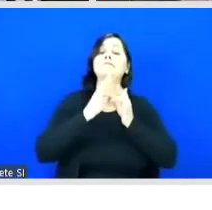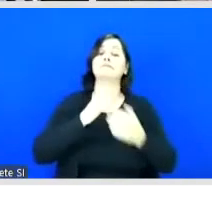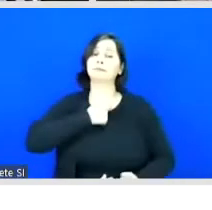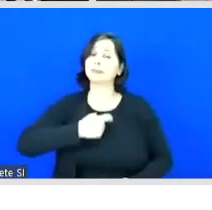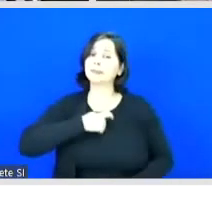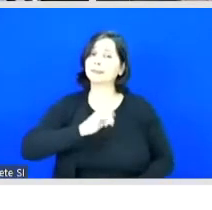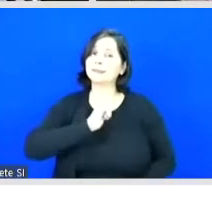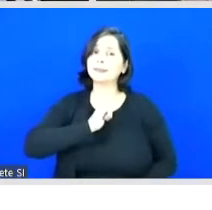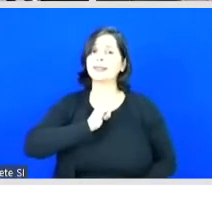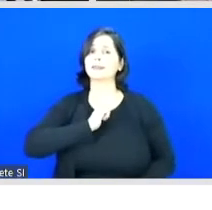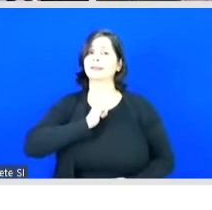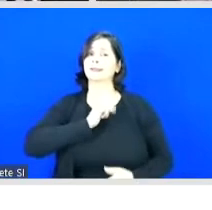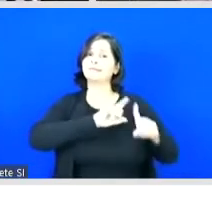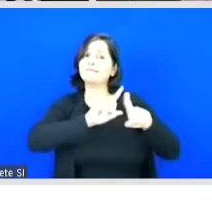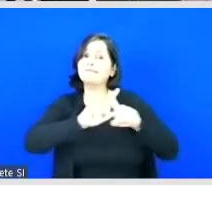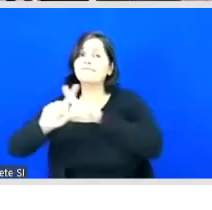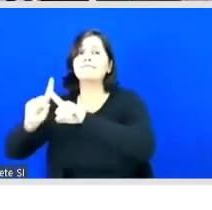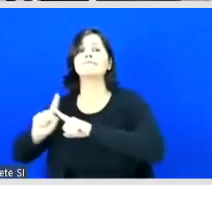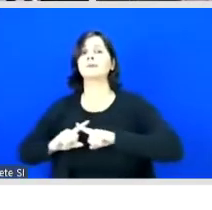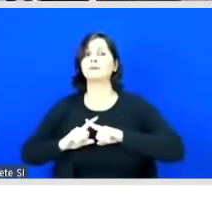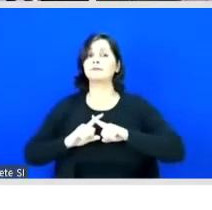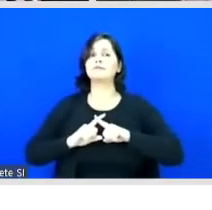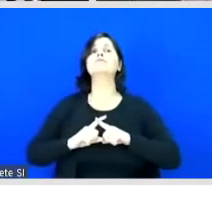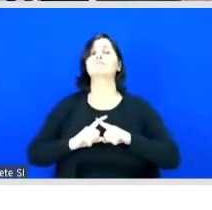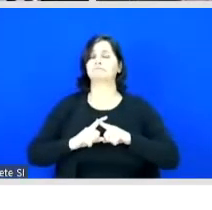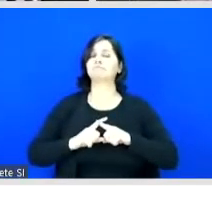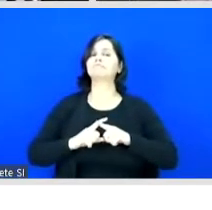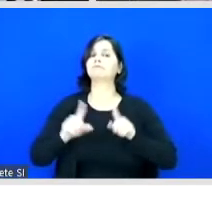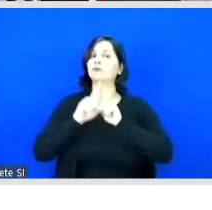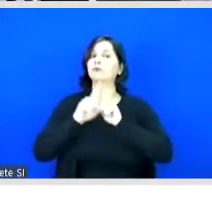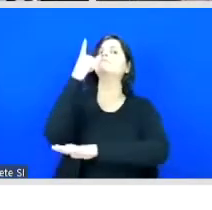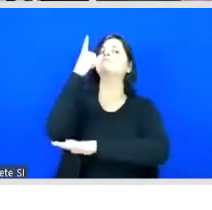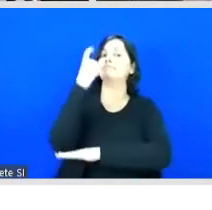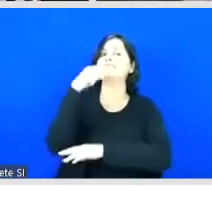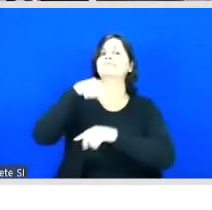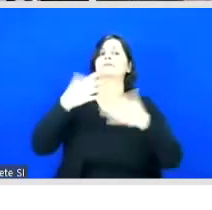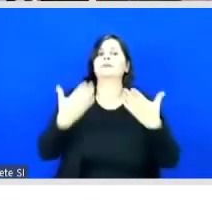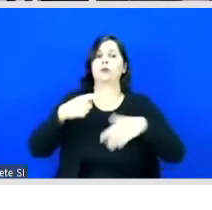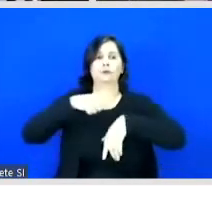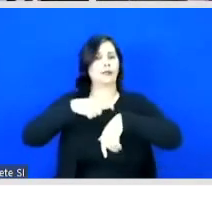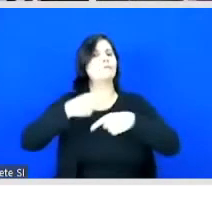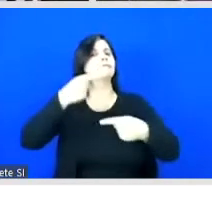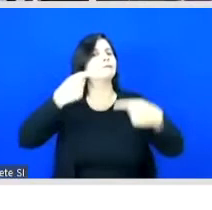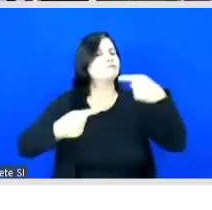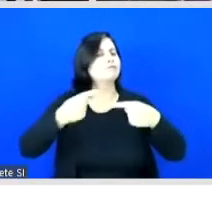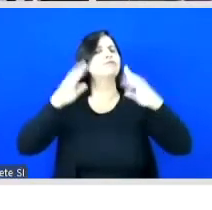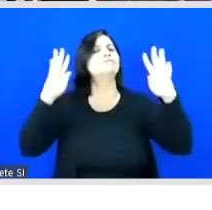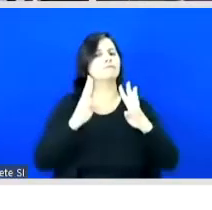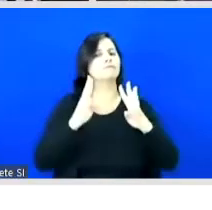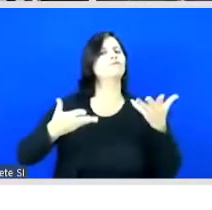me quisiera concentrar en que este enfoque promueva y fomente una plena